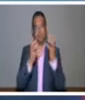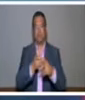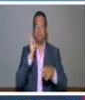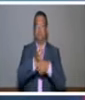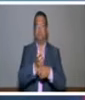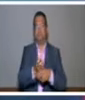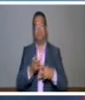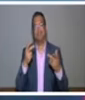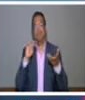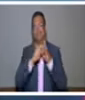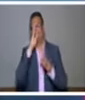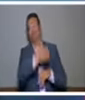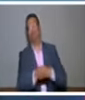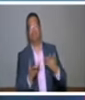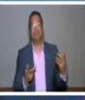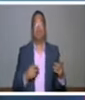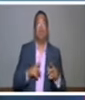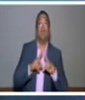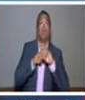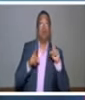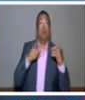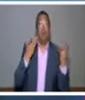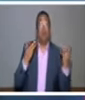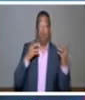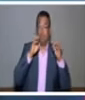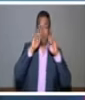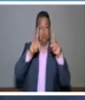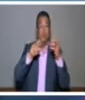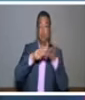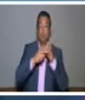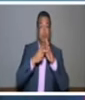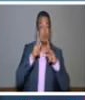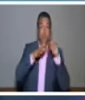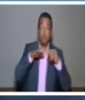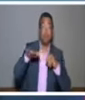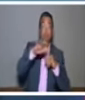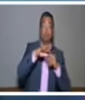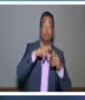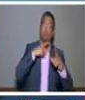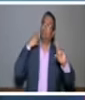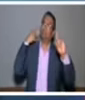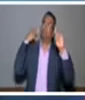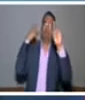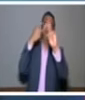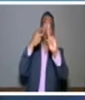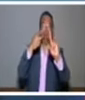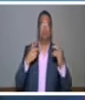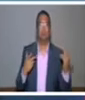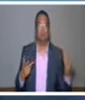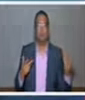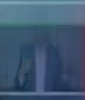educación. La educación es la máxima aspiración de un pueblo. Tener una ciudadanía